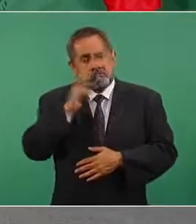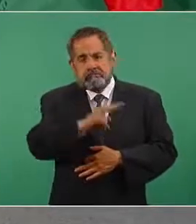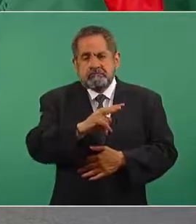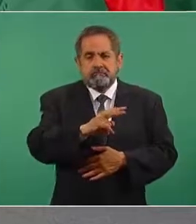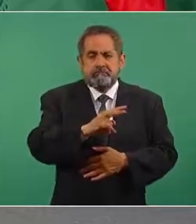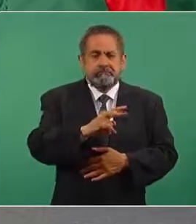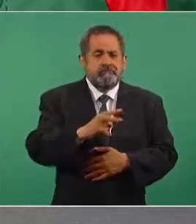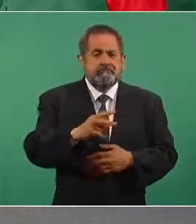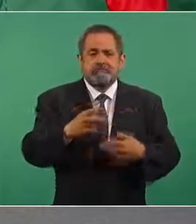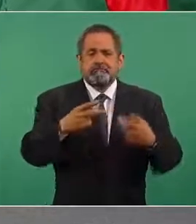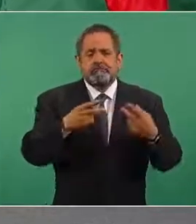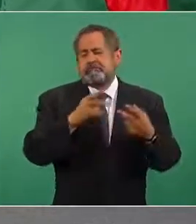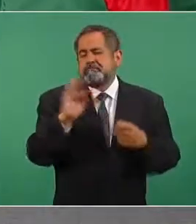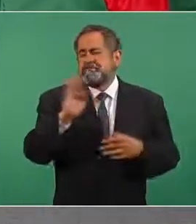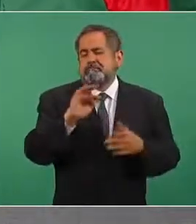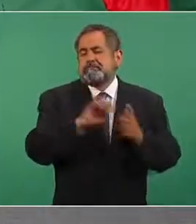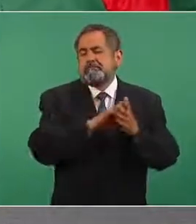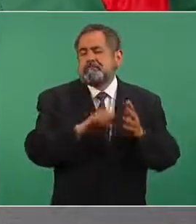en donde,